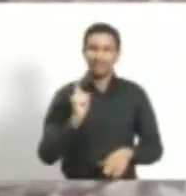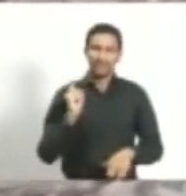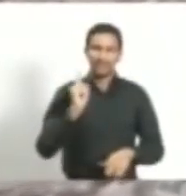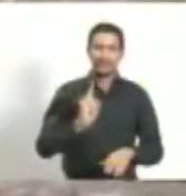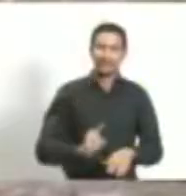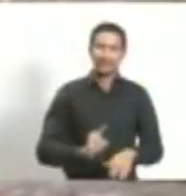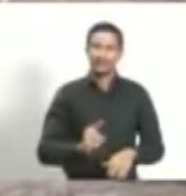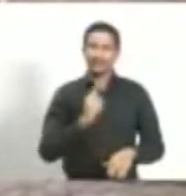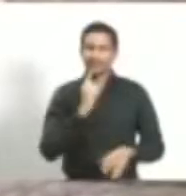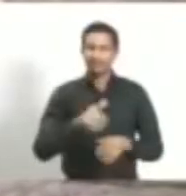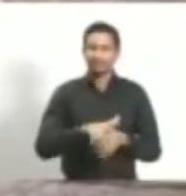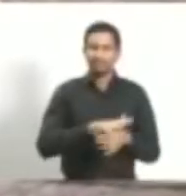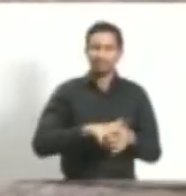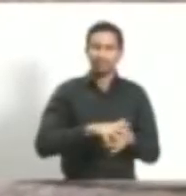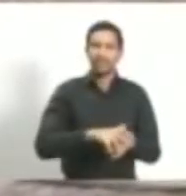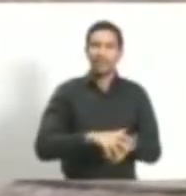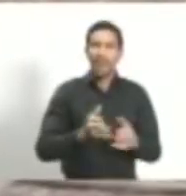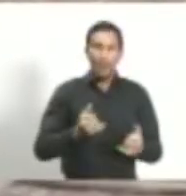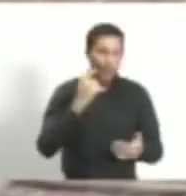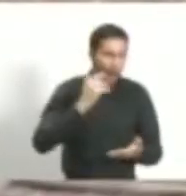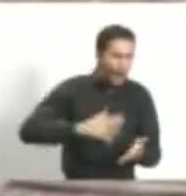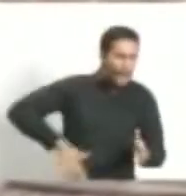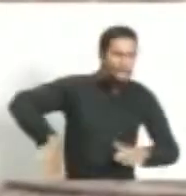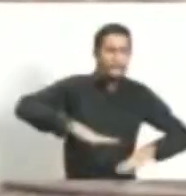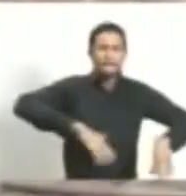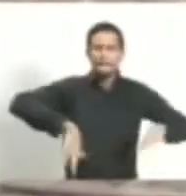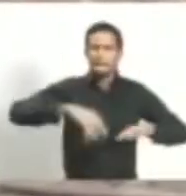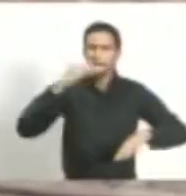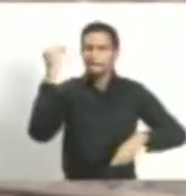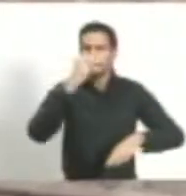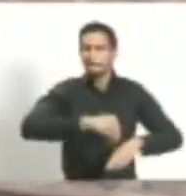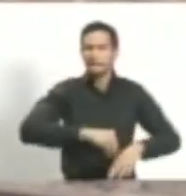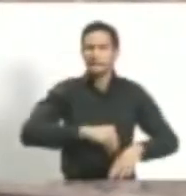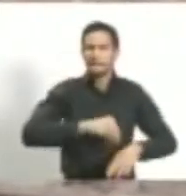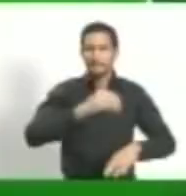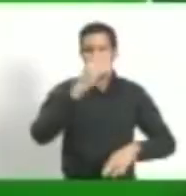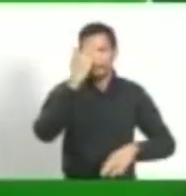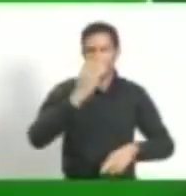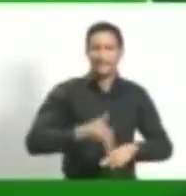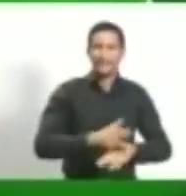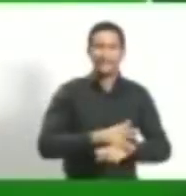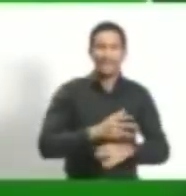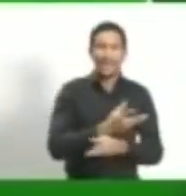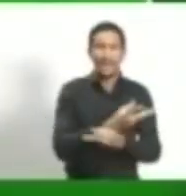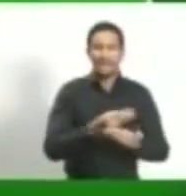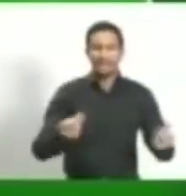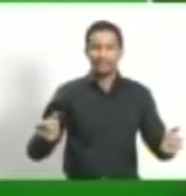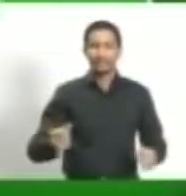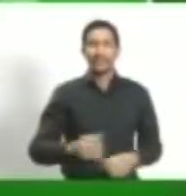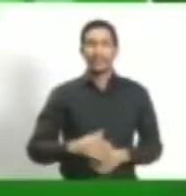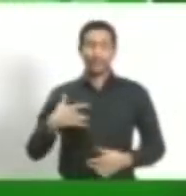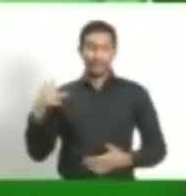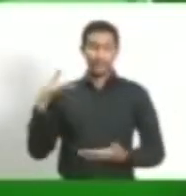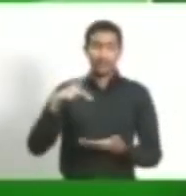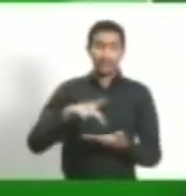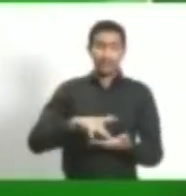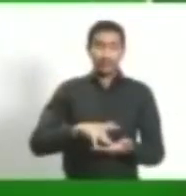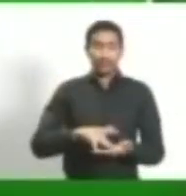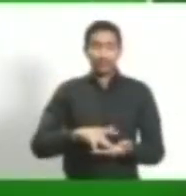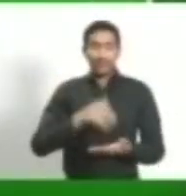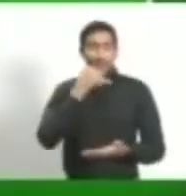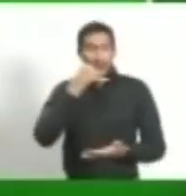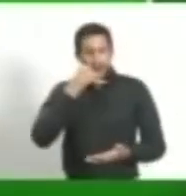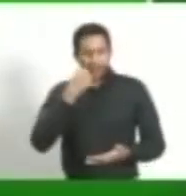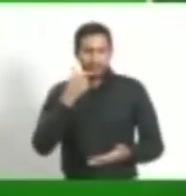la tragedia, señaló que en la zona no quedan evidencias porque estas fueron removidas. Me quedé asombrado porque no hay